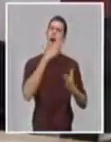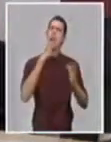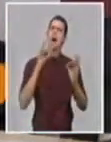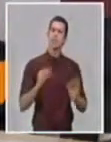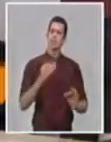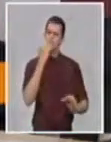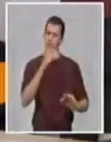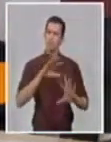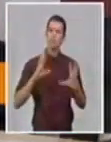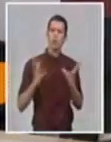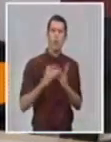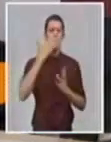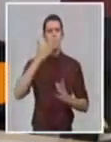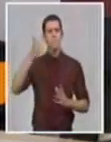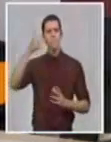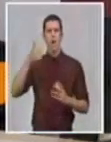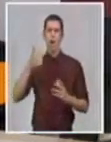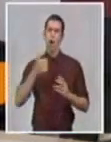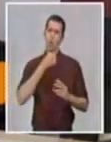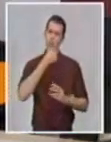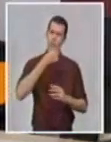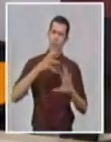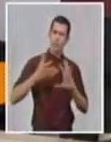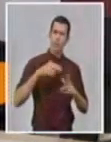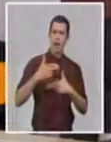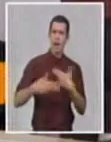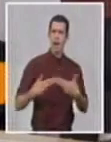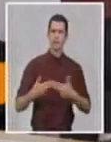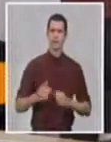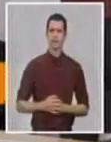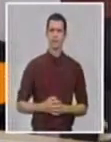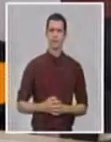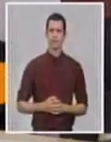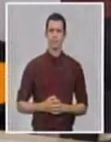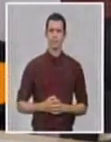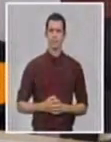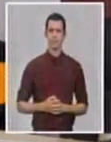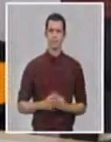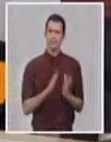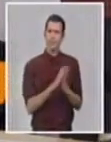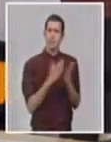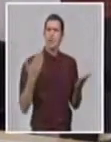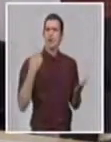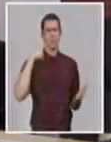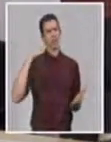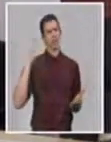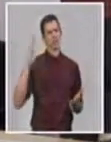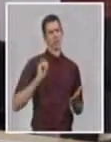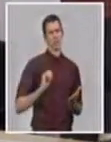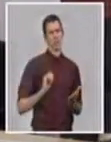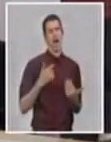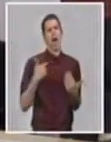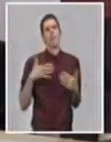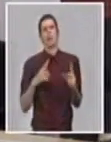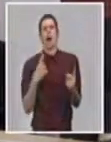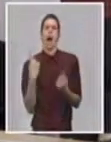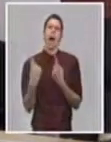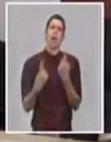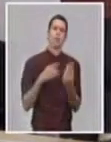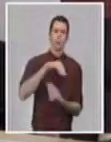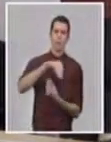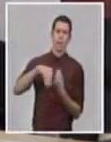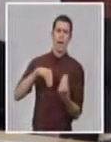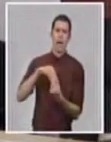periódico tiene una significación que no va a morir, se modificará, se hará de otra manera, pero es muy importante.